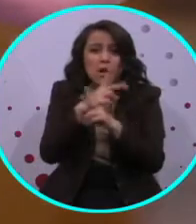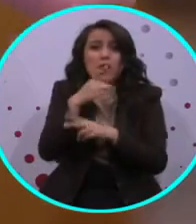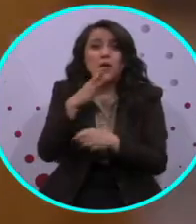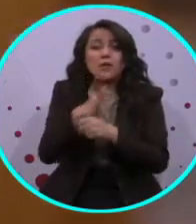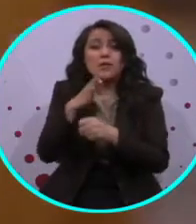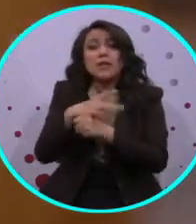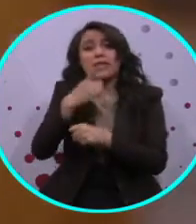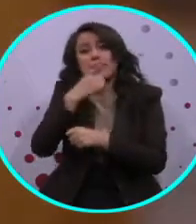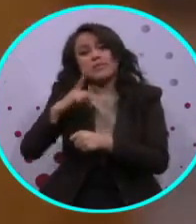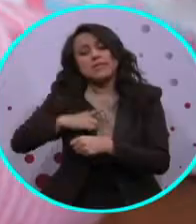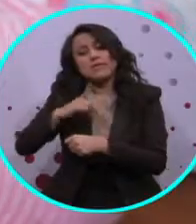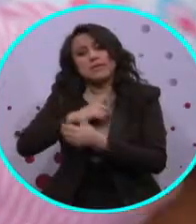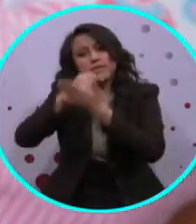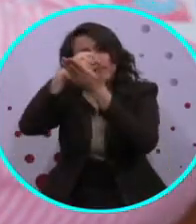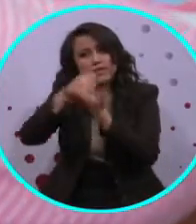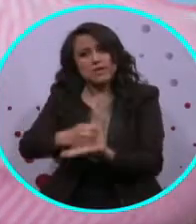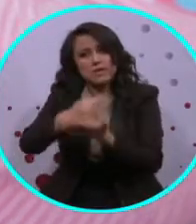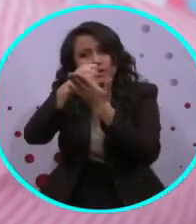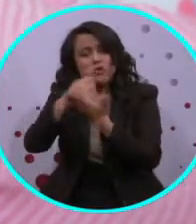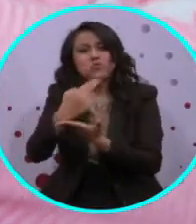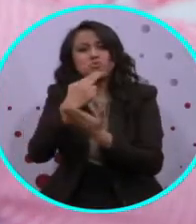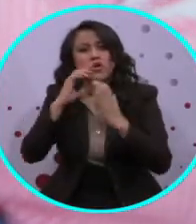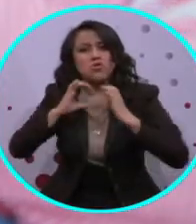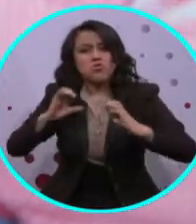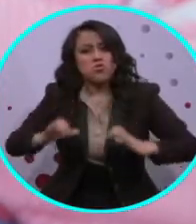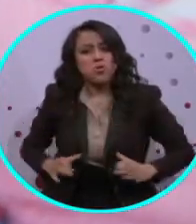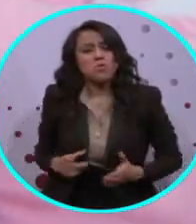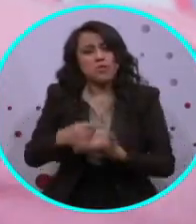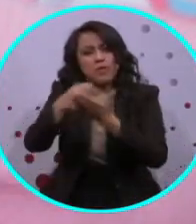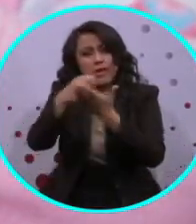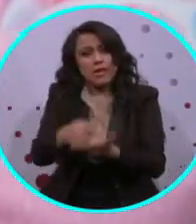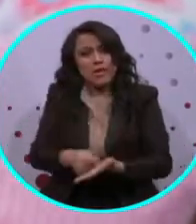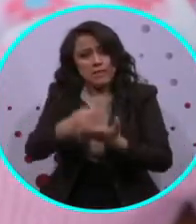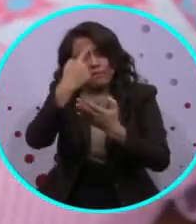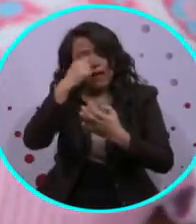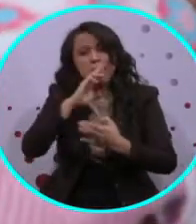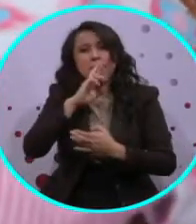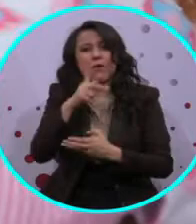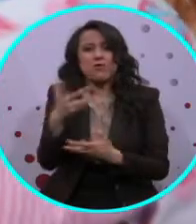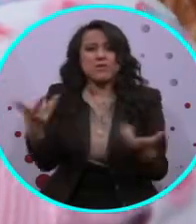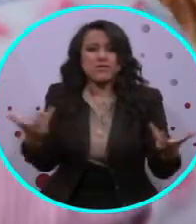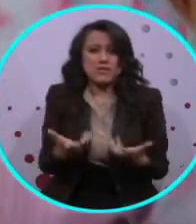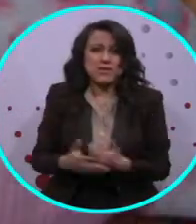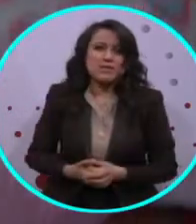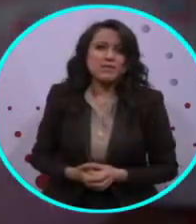ahora sugieren una rehabilitación por medio de terapia física para lograr su mejoría completa.